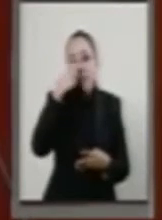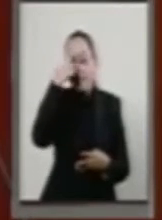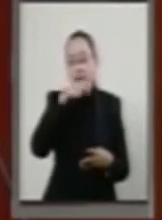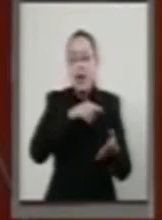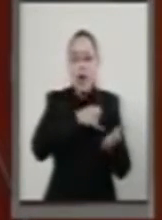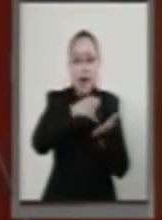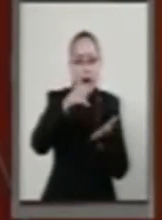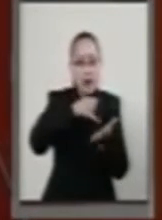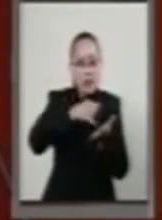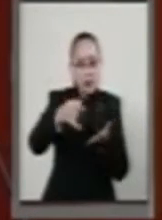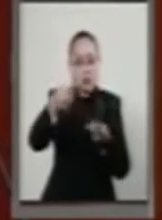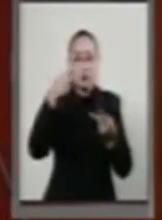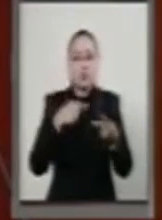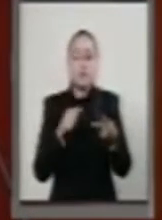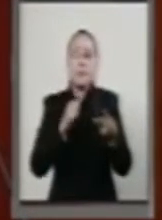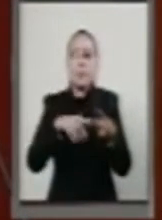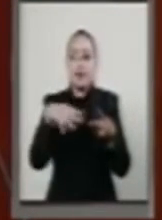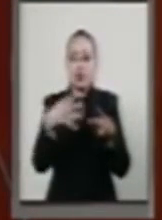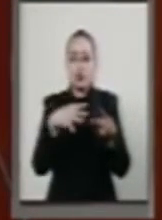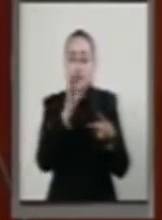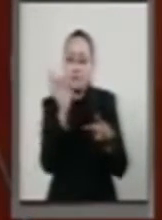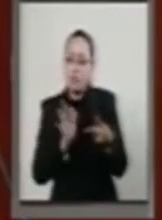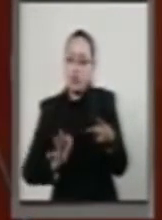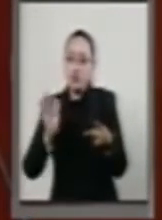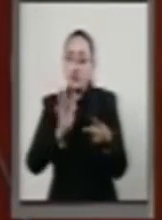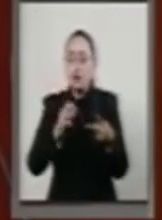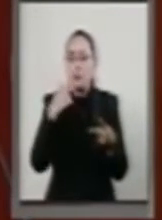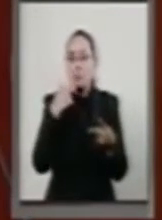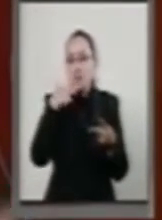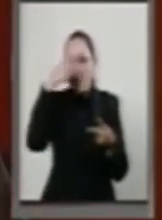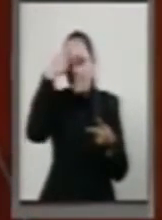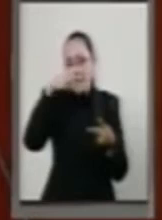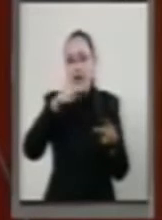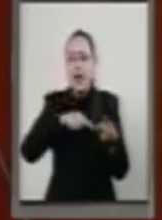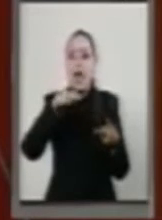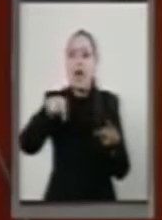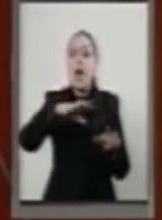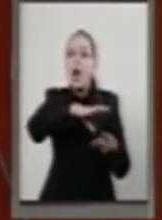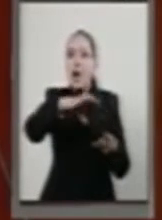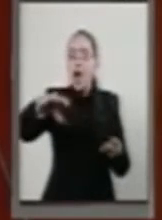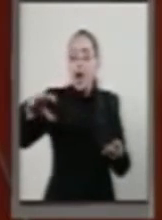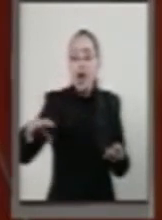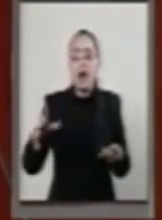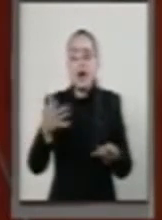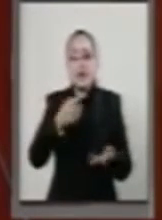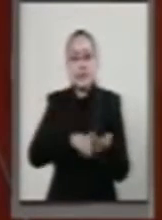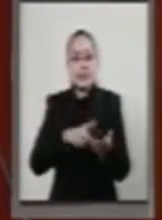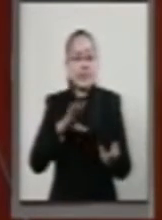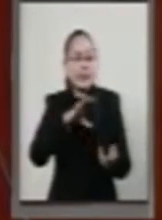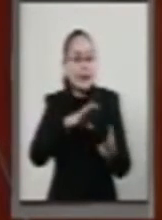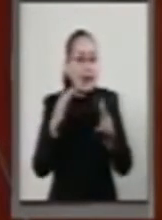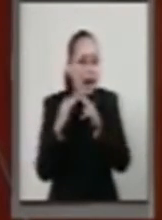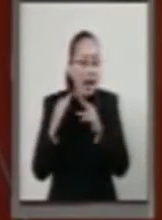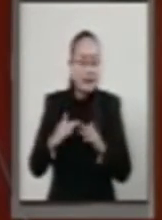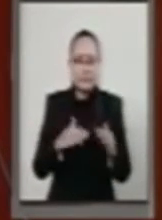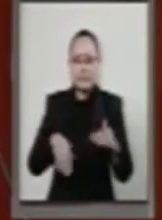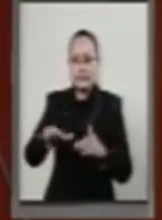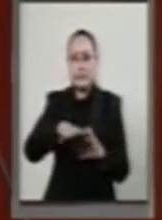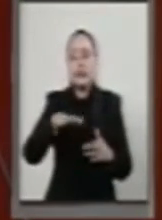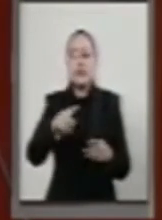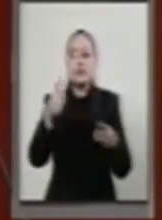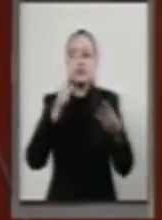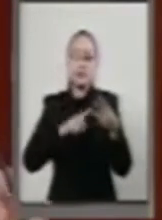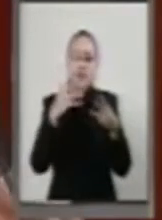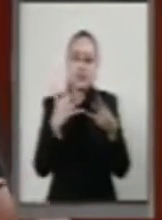en la agricultura, el 14% en el abastecimiento público, el 5% en